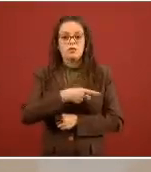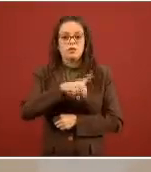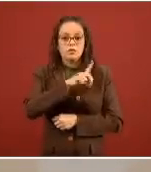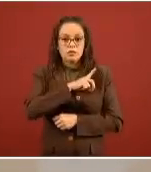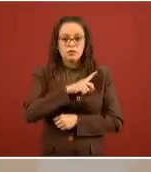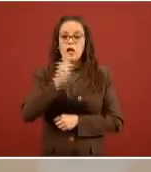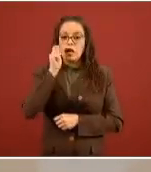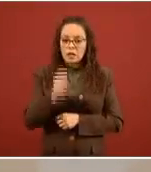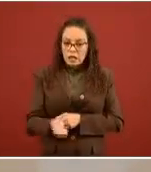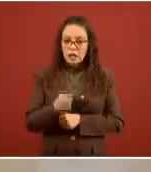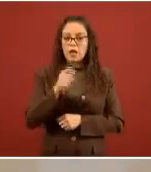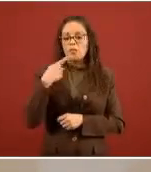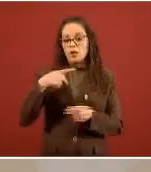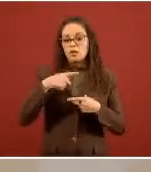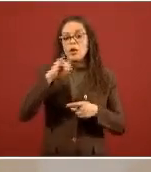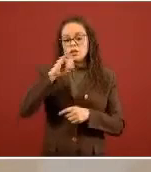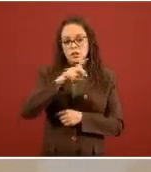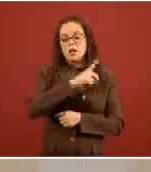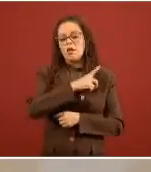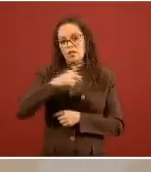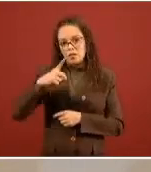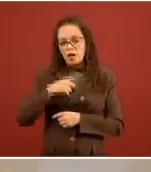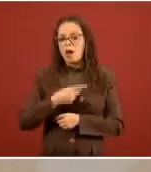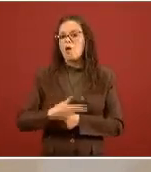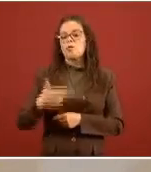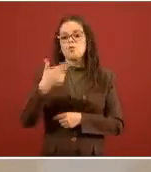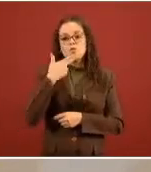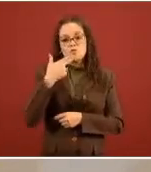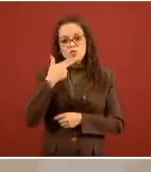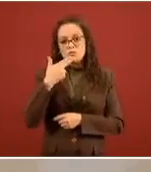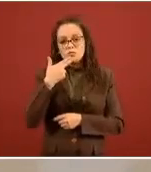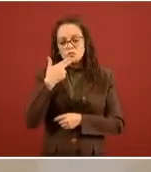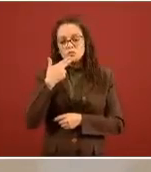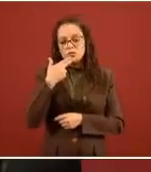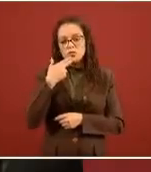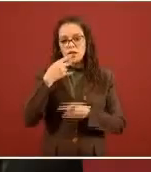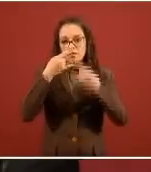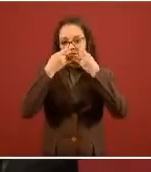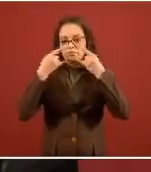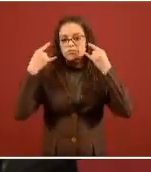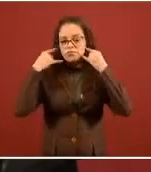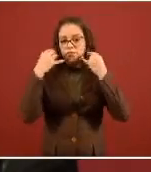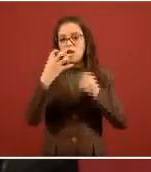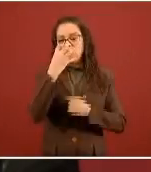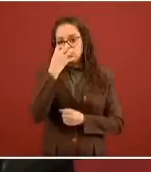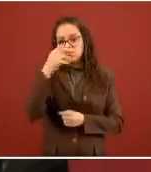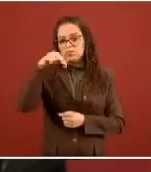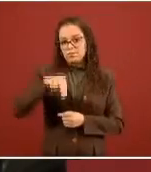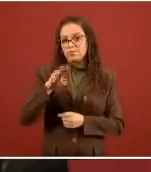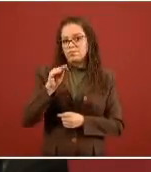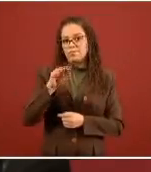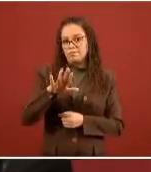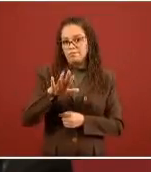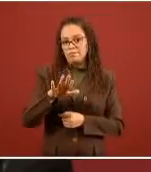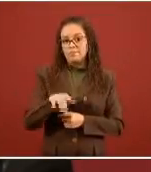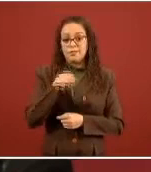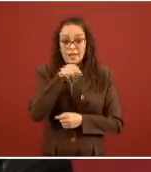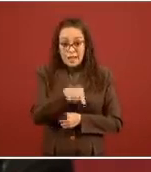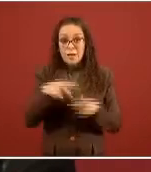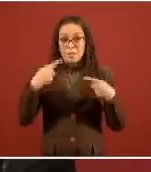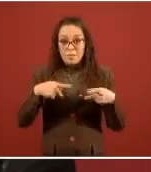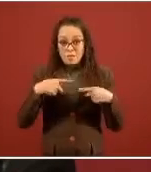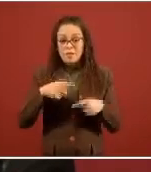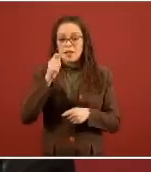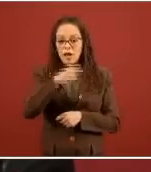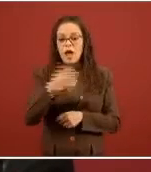mascarilla N95. La debe usar quien está directamente tomándole muestras de secreciones